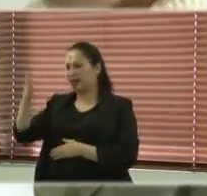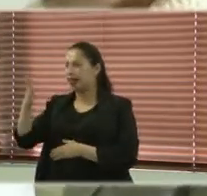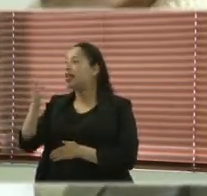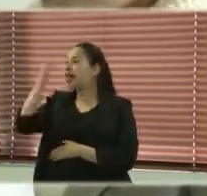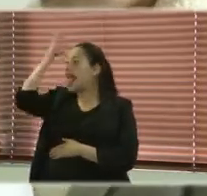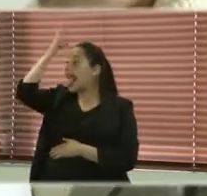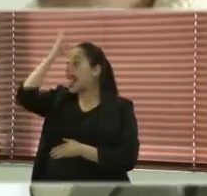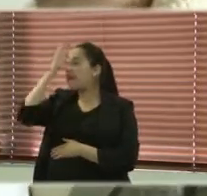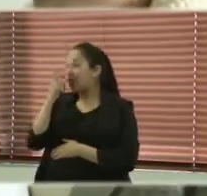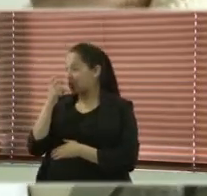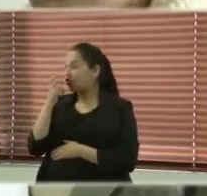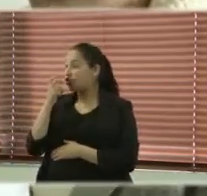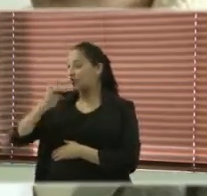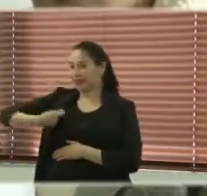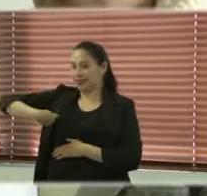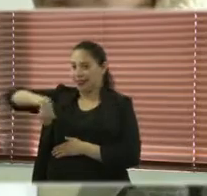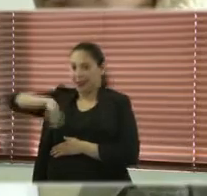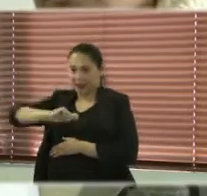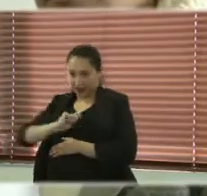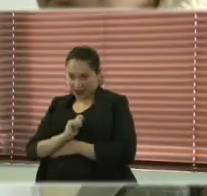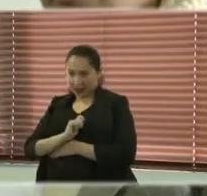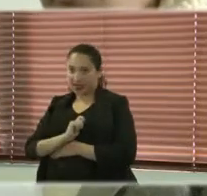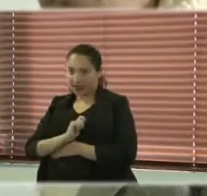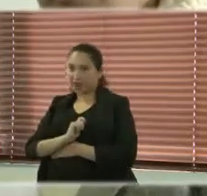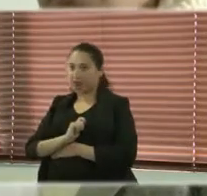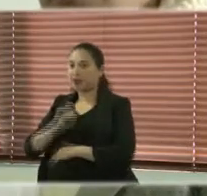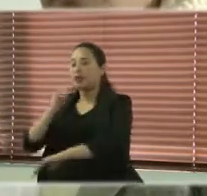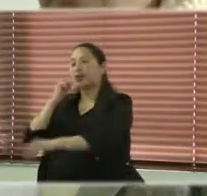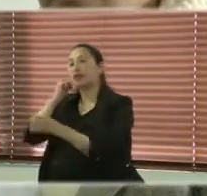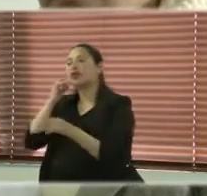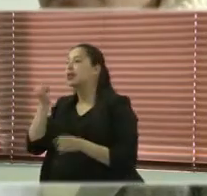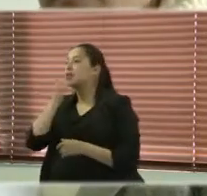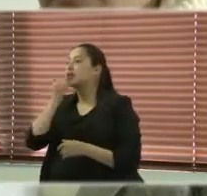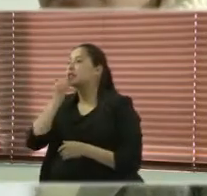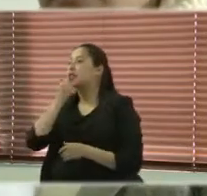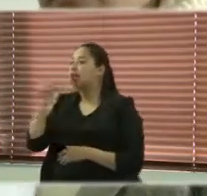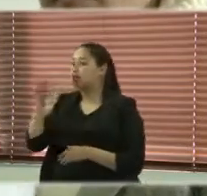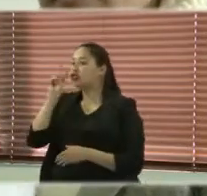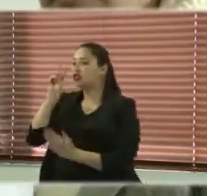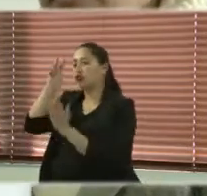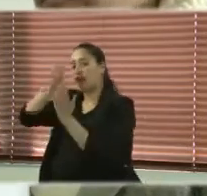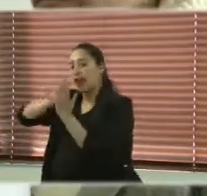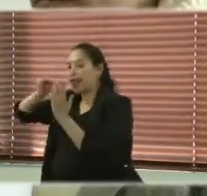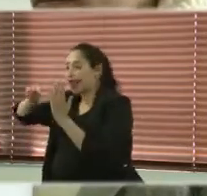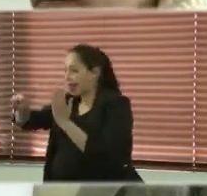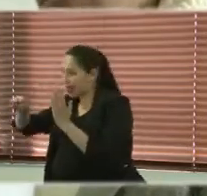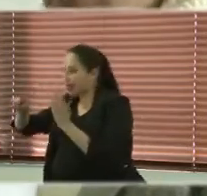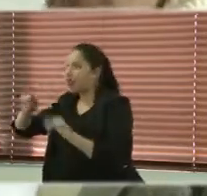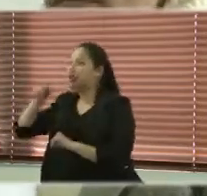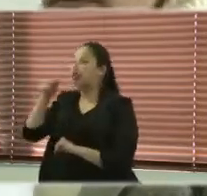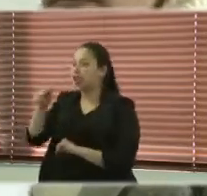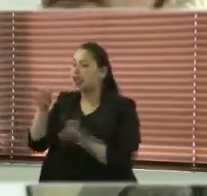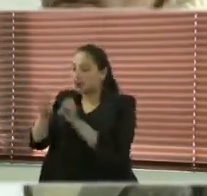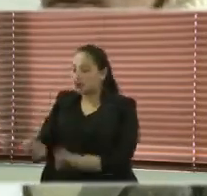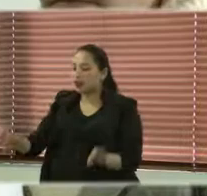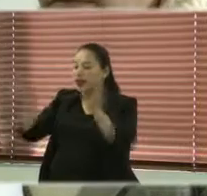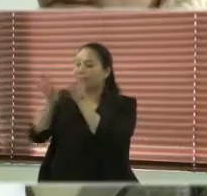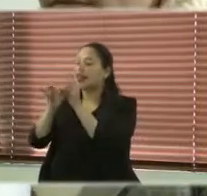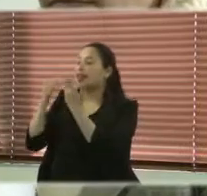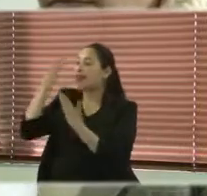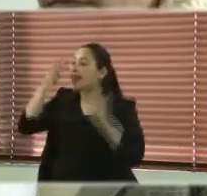de las recomendaciones fue revisar el tema de los plazos asociados a la interrupción voluntaria del embarazo por